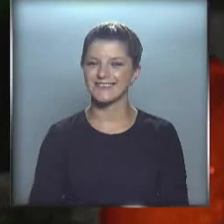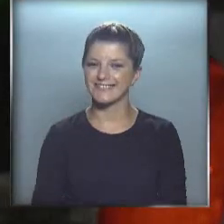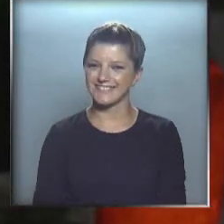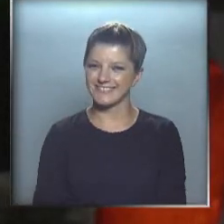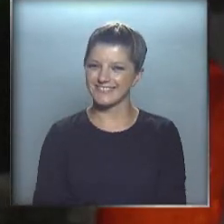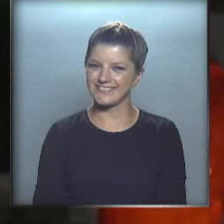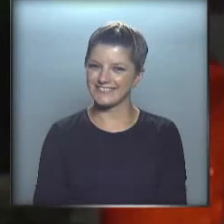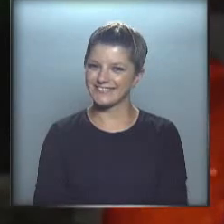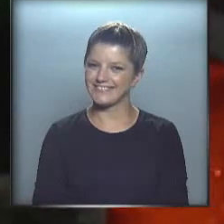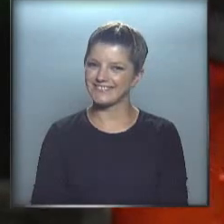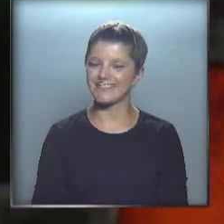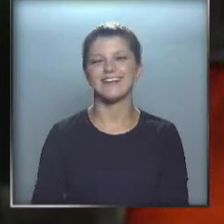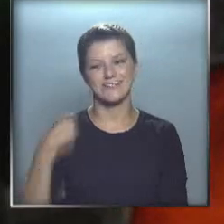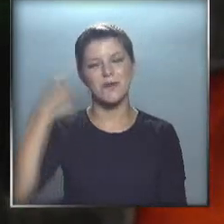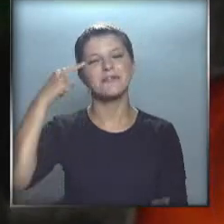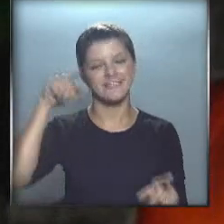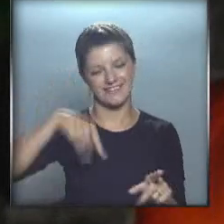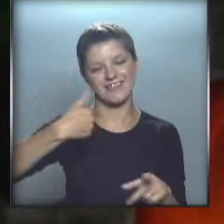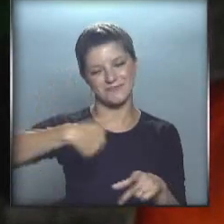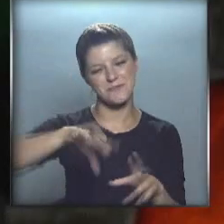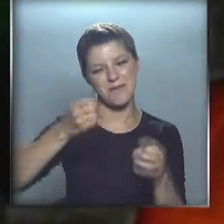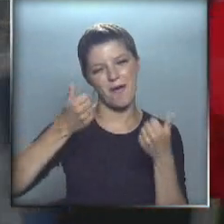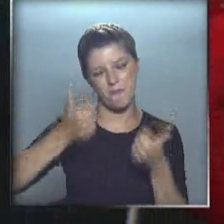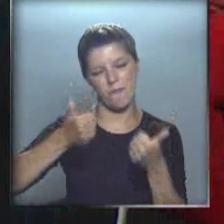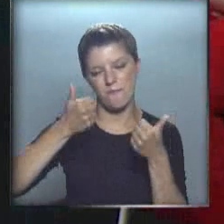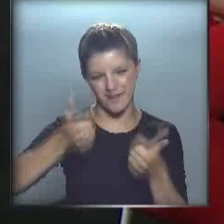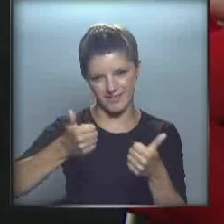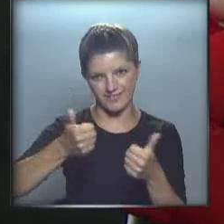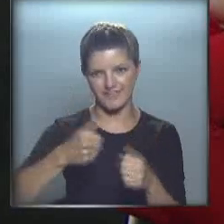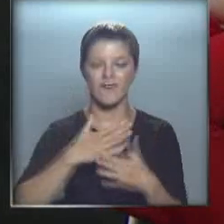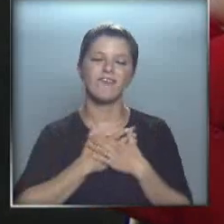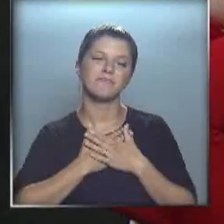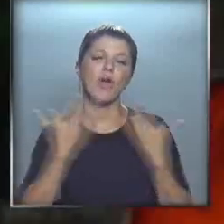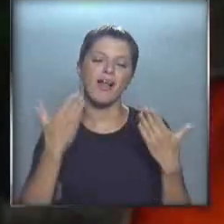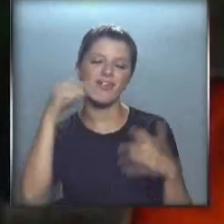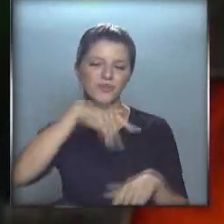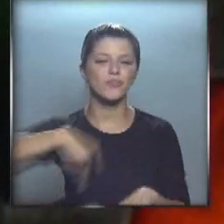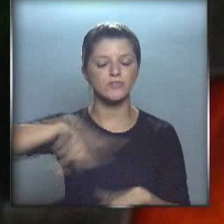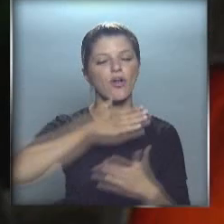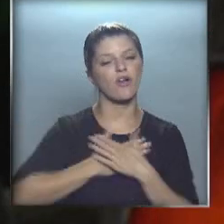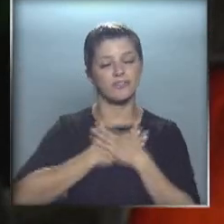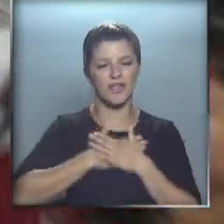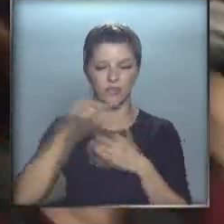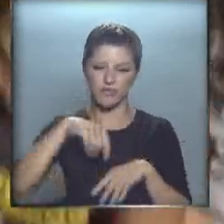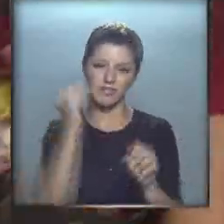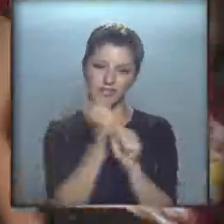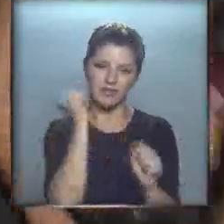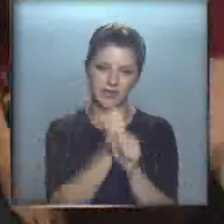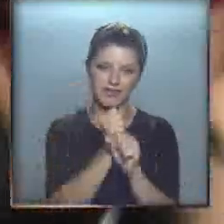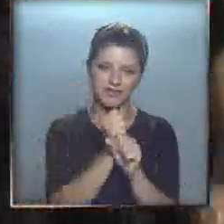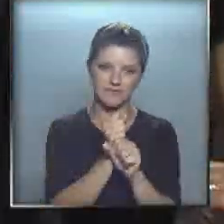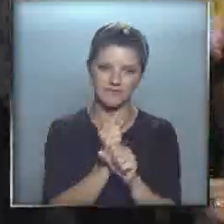no, Santa Claus. Yo creo que va a haber mucho éxito con esta tira. Ojalá, ojalá. La verdad es que estamos felices de tener, de poder hacer esto. La apuesta es